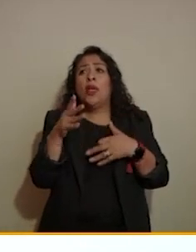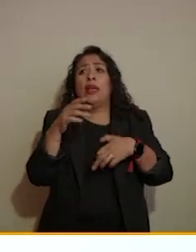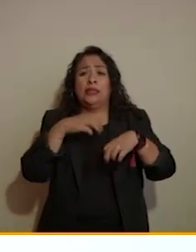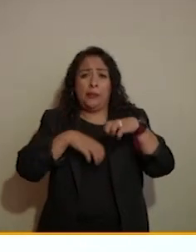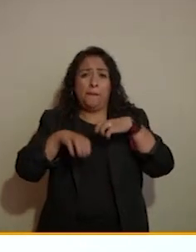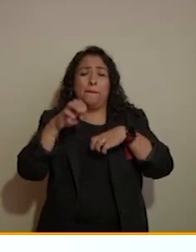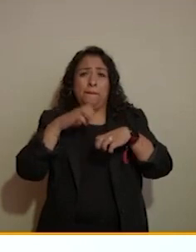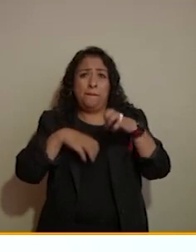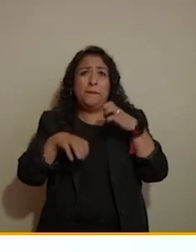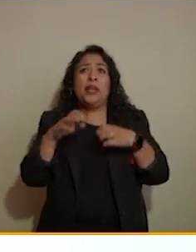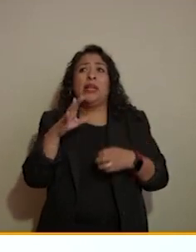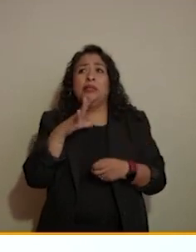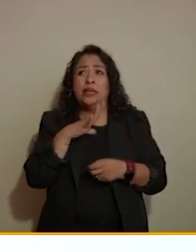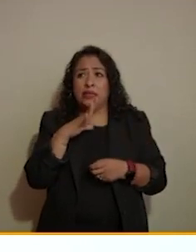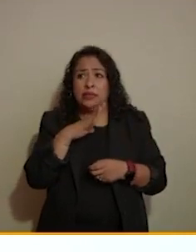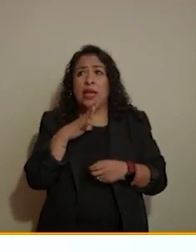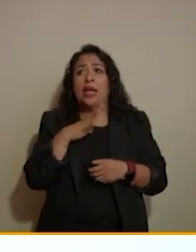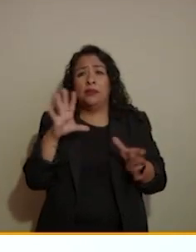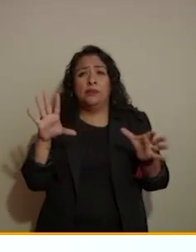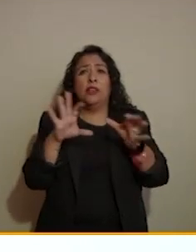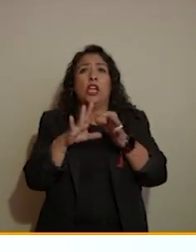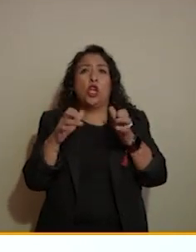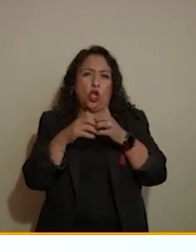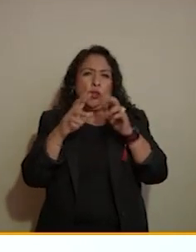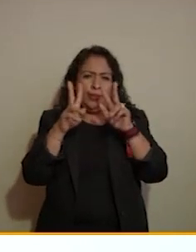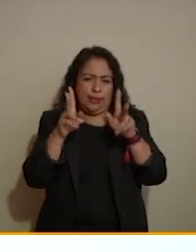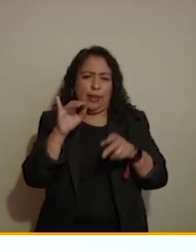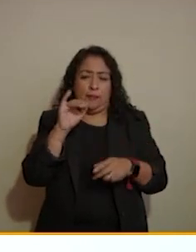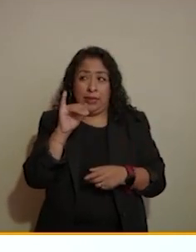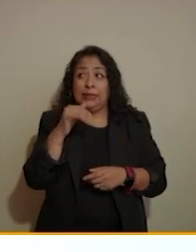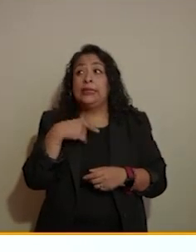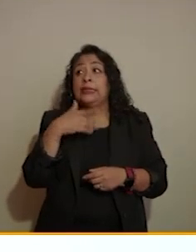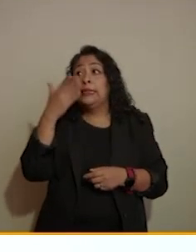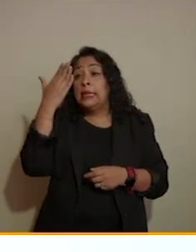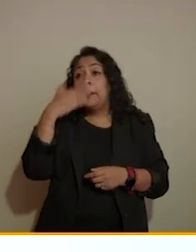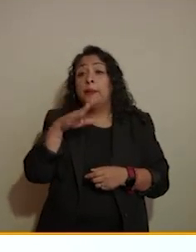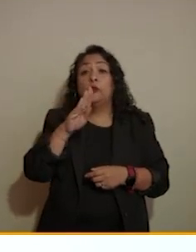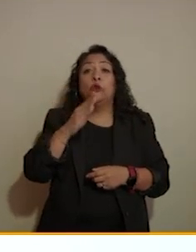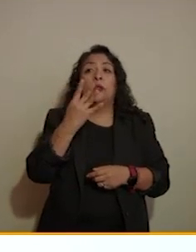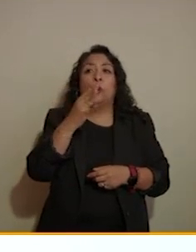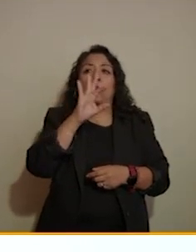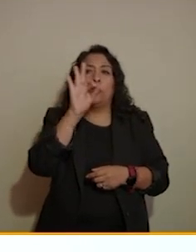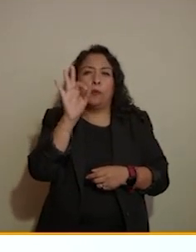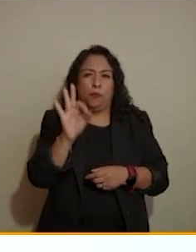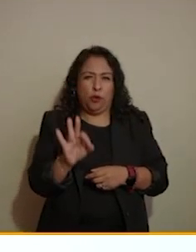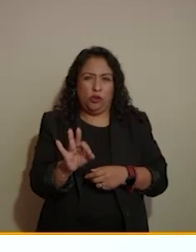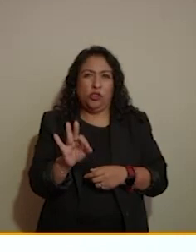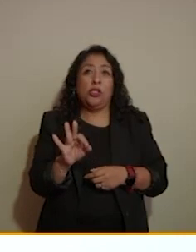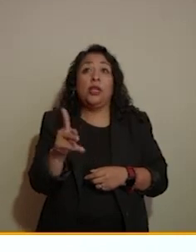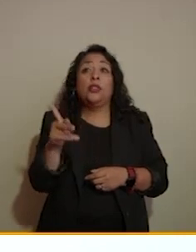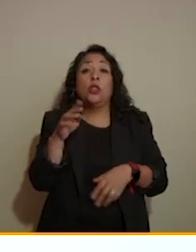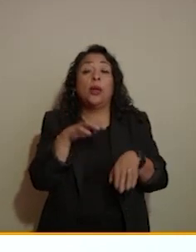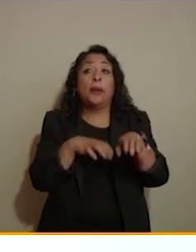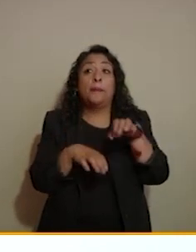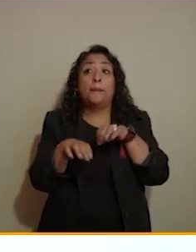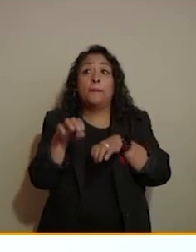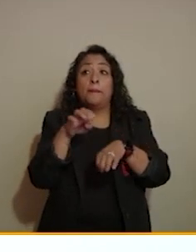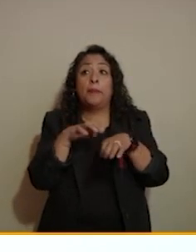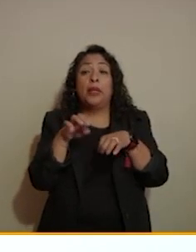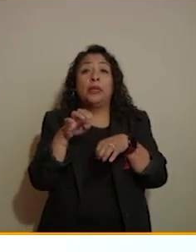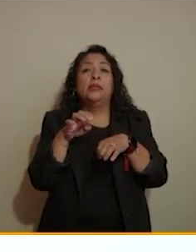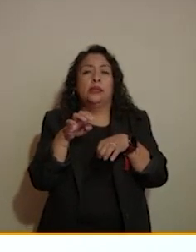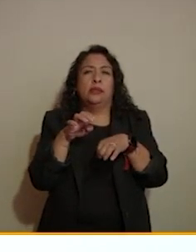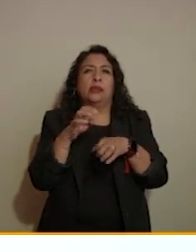empresas están relacionadas con el tema. Sabemos que el 94% de las empresas de las